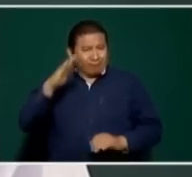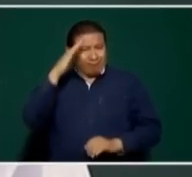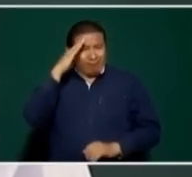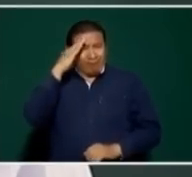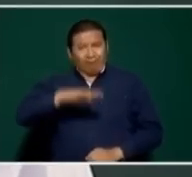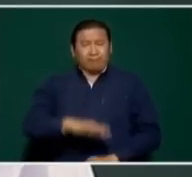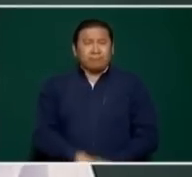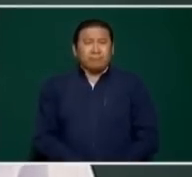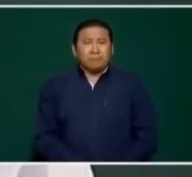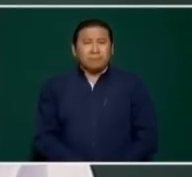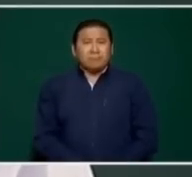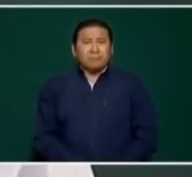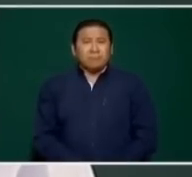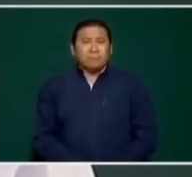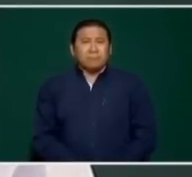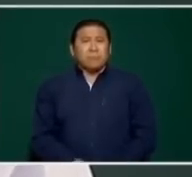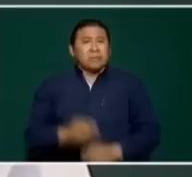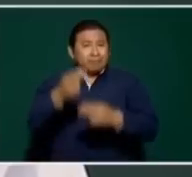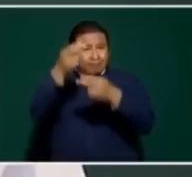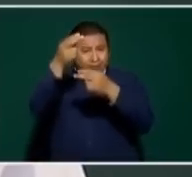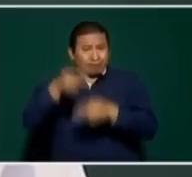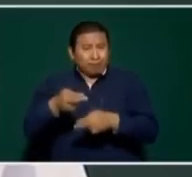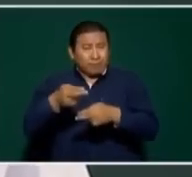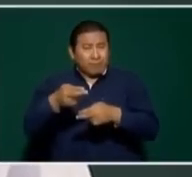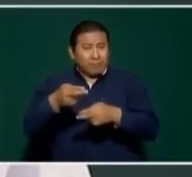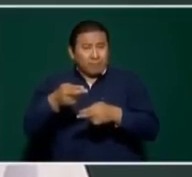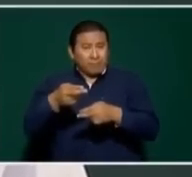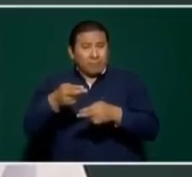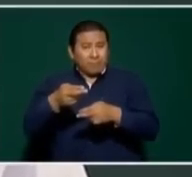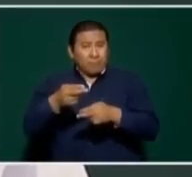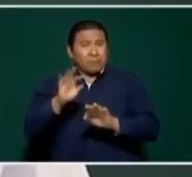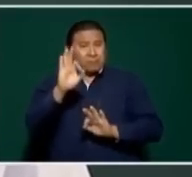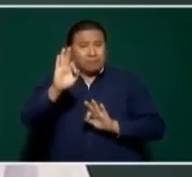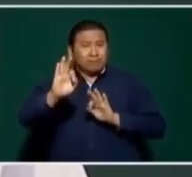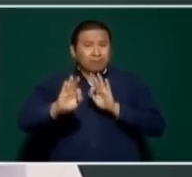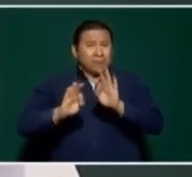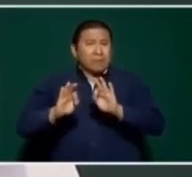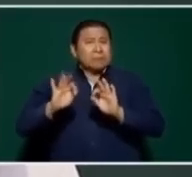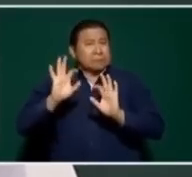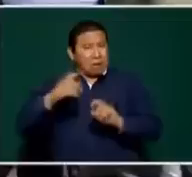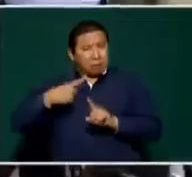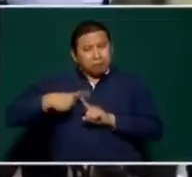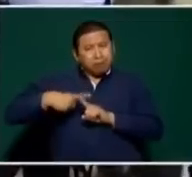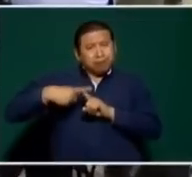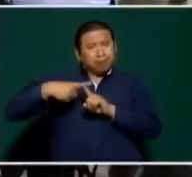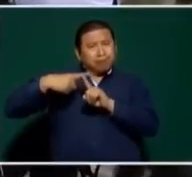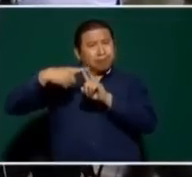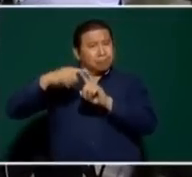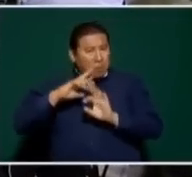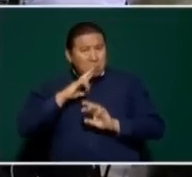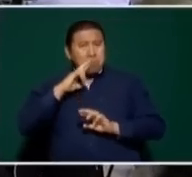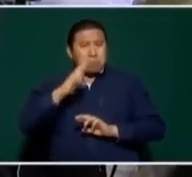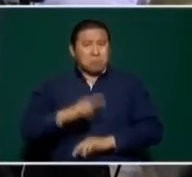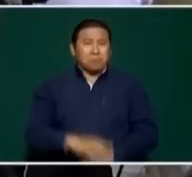consideramos que es un asunto que se va a atender, se va a resolver. No